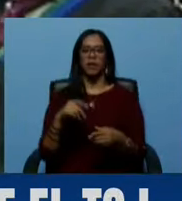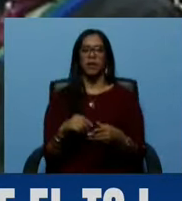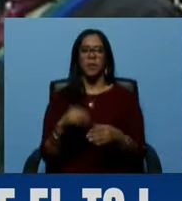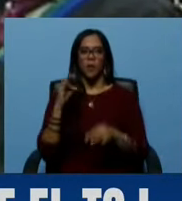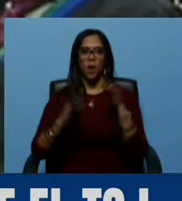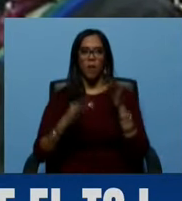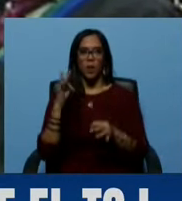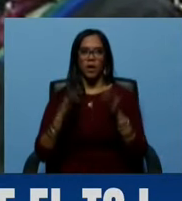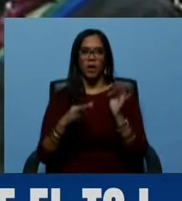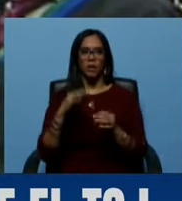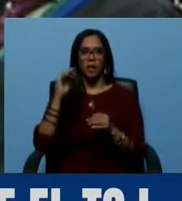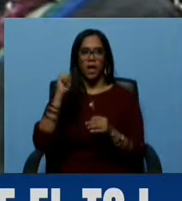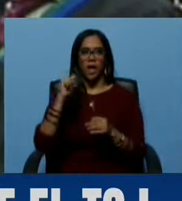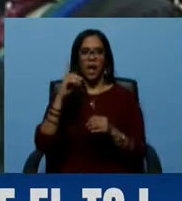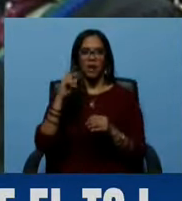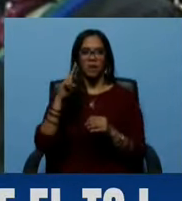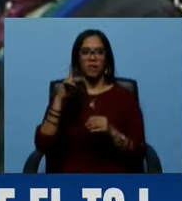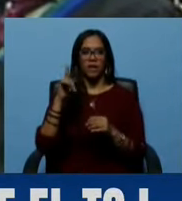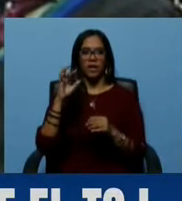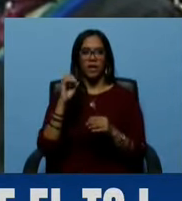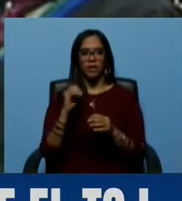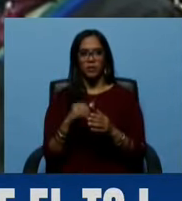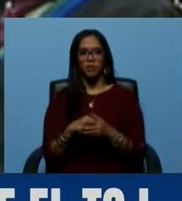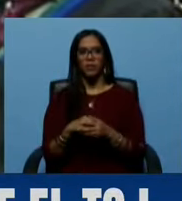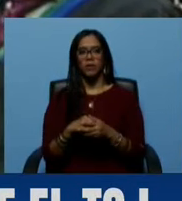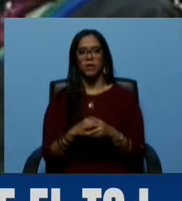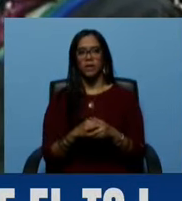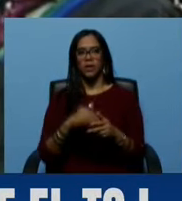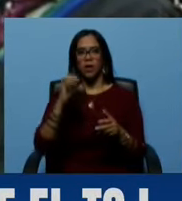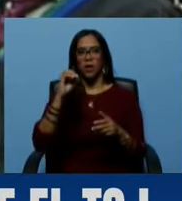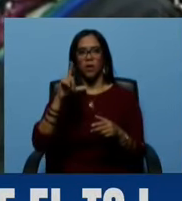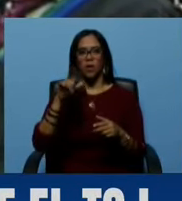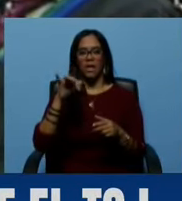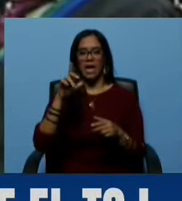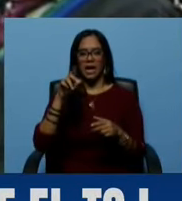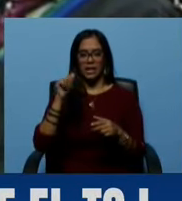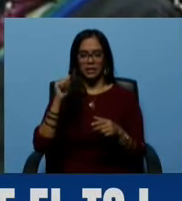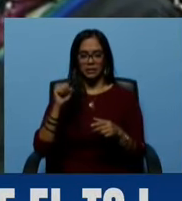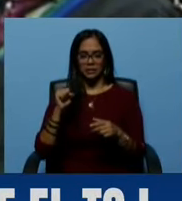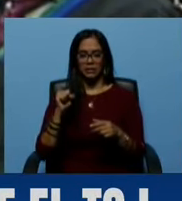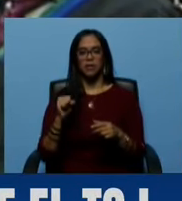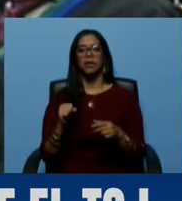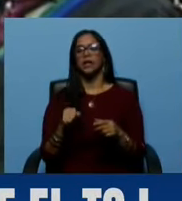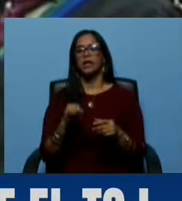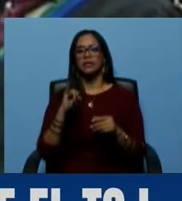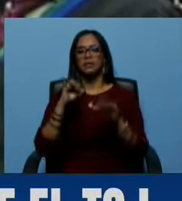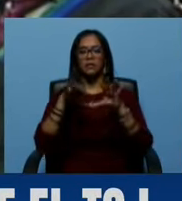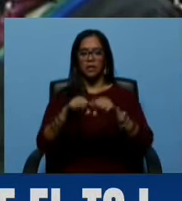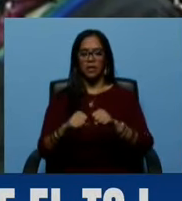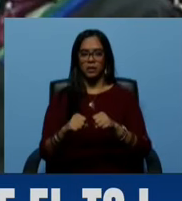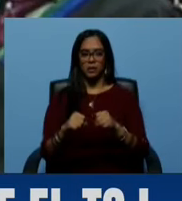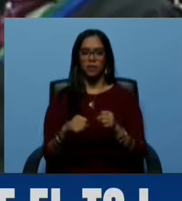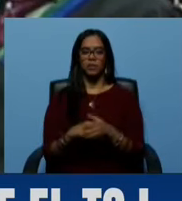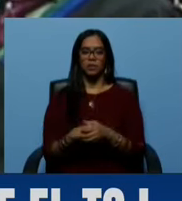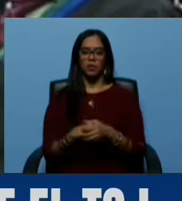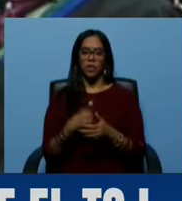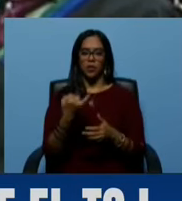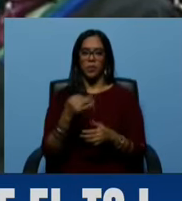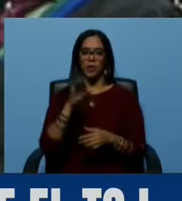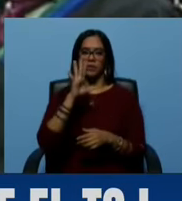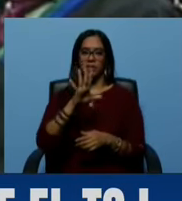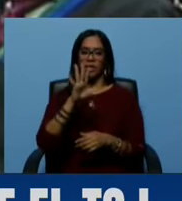abogados Alfredo José Tascoli Centeno y Olear Elías Contreras Carrillo, inscritos en el Impravogado bajo el número